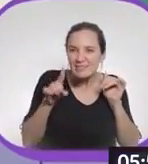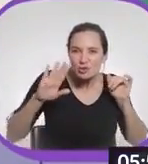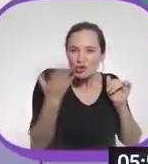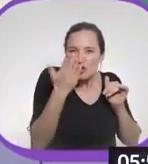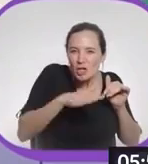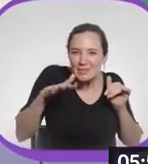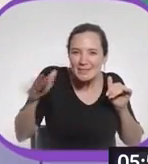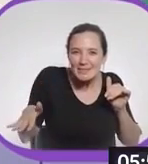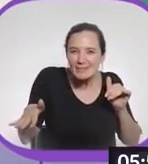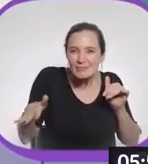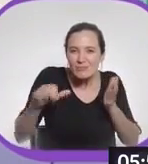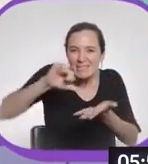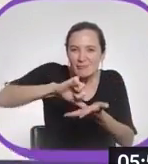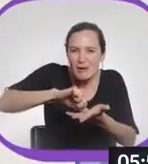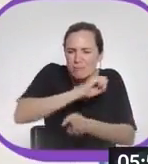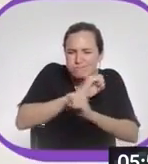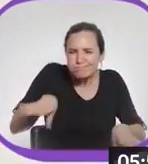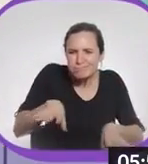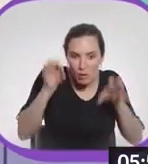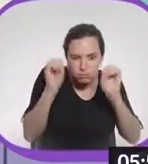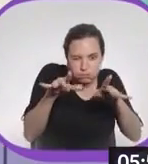de la ciudad sea miserable.